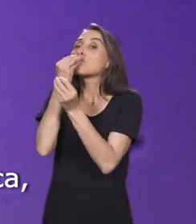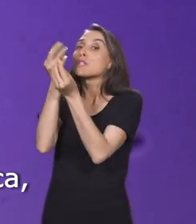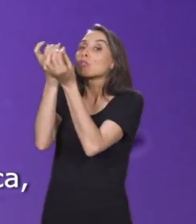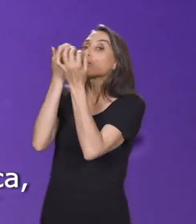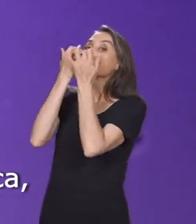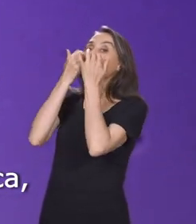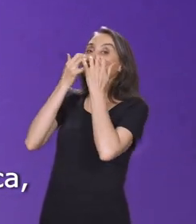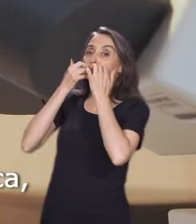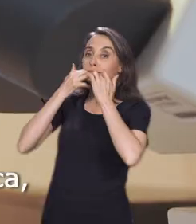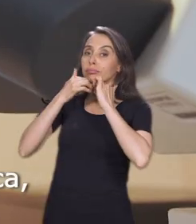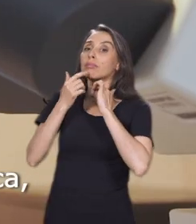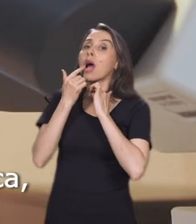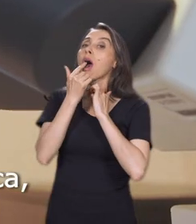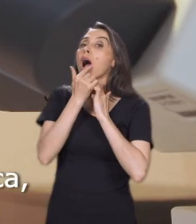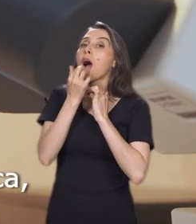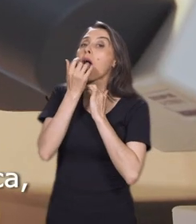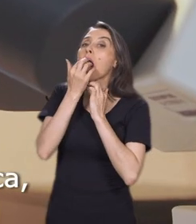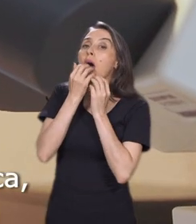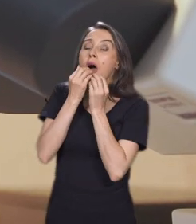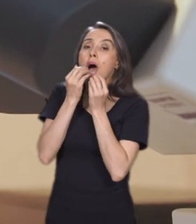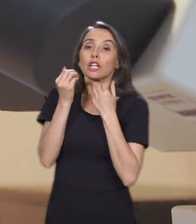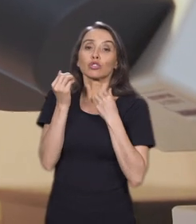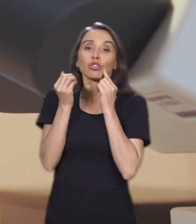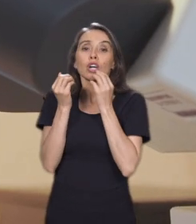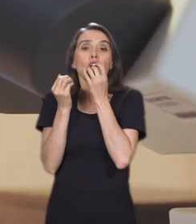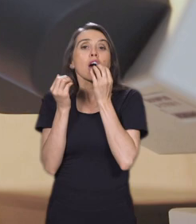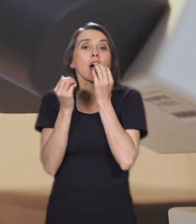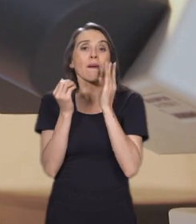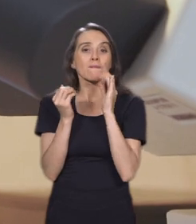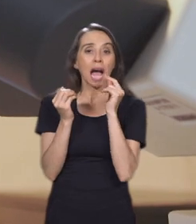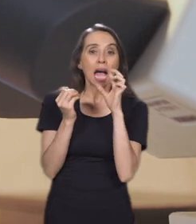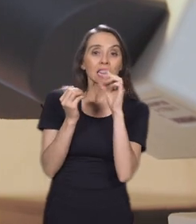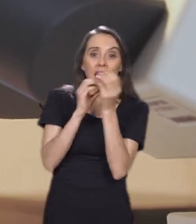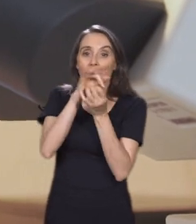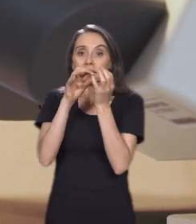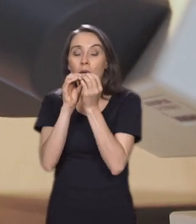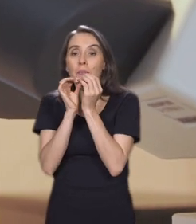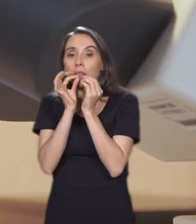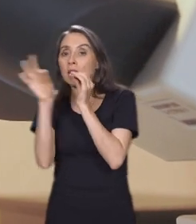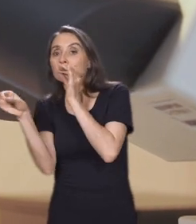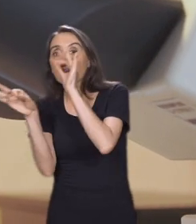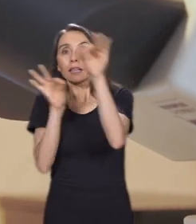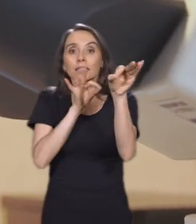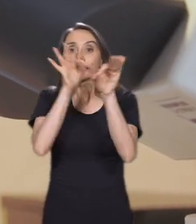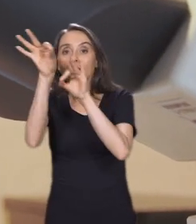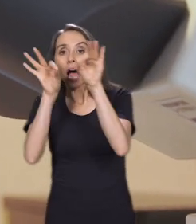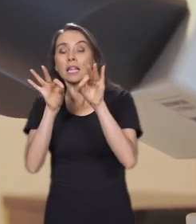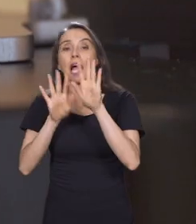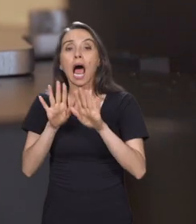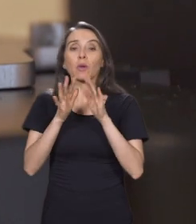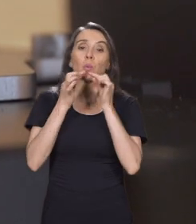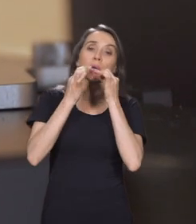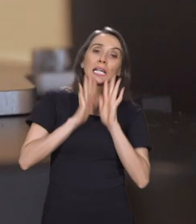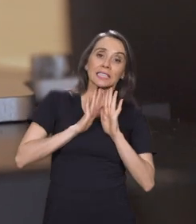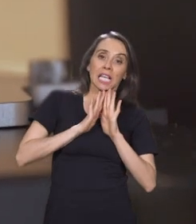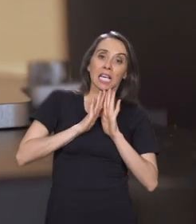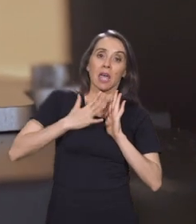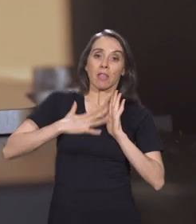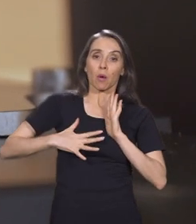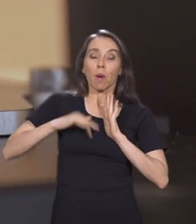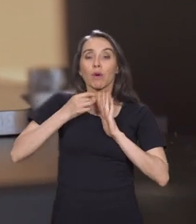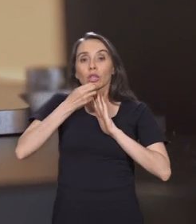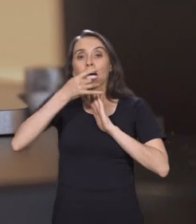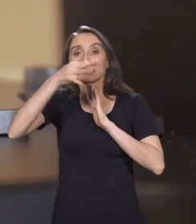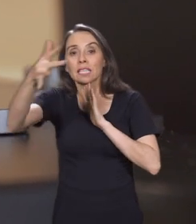ingresan a nuestra boca, se mezclan con las que ya están ahí, saltan de un lado a otro, algunas se quedan, otras se